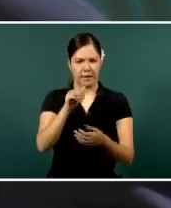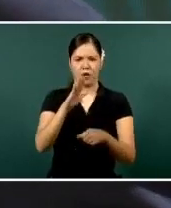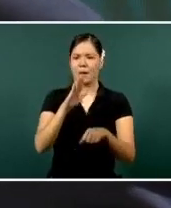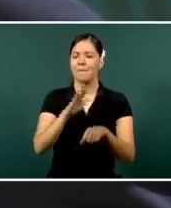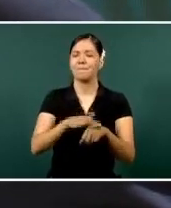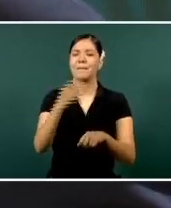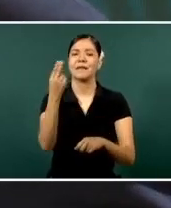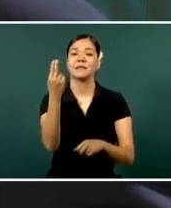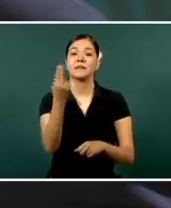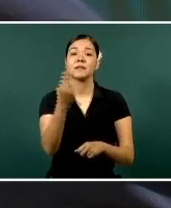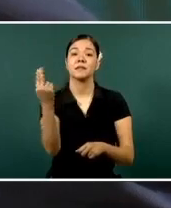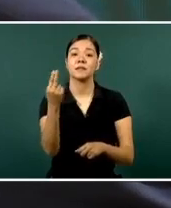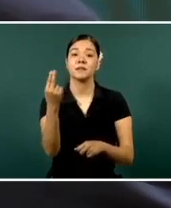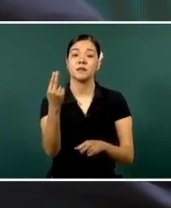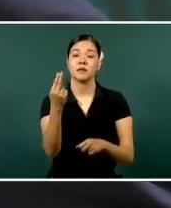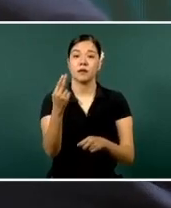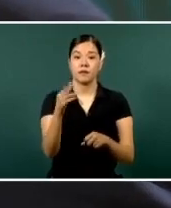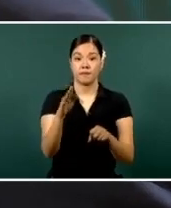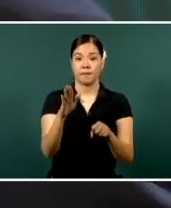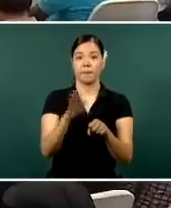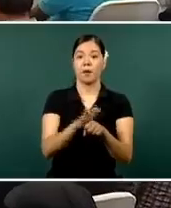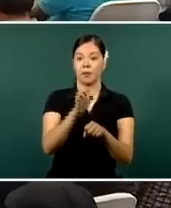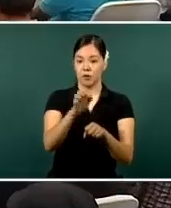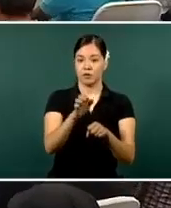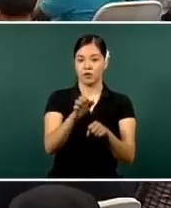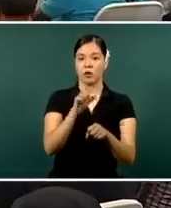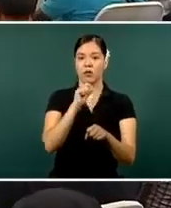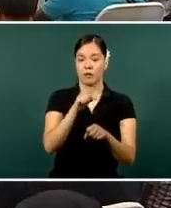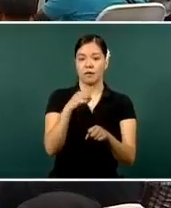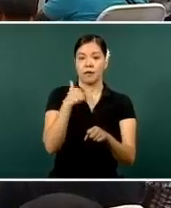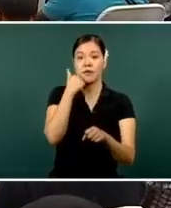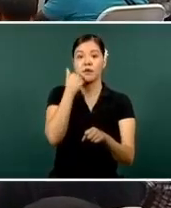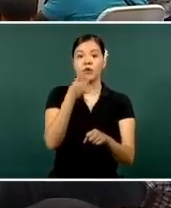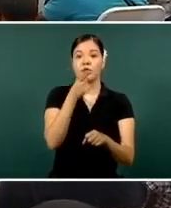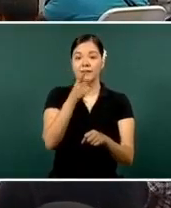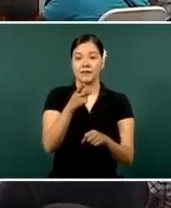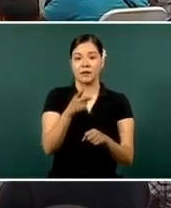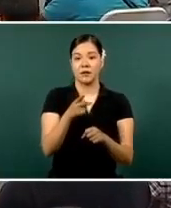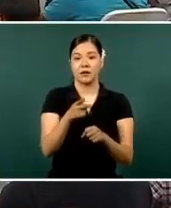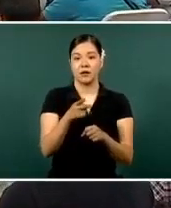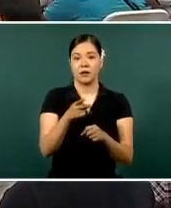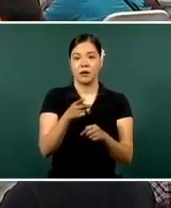Lo mismo puedo decir que casi